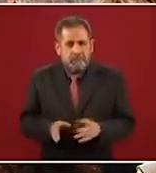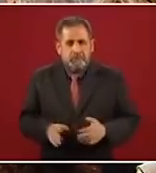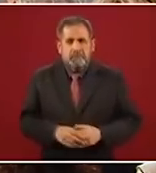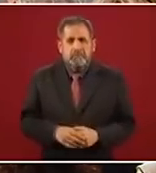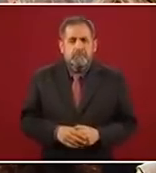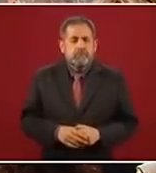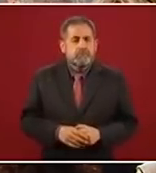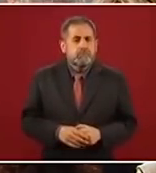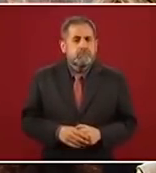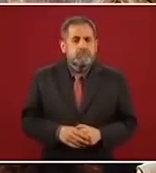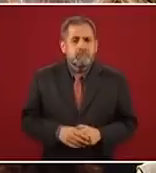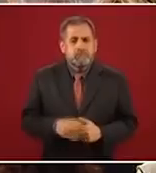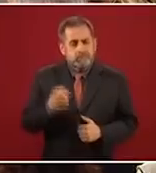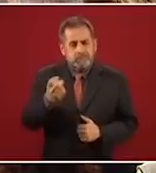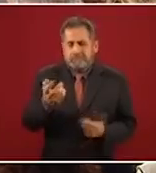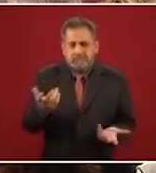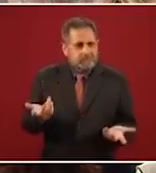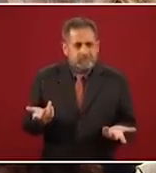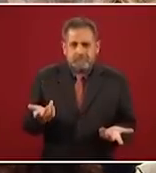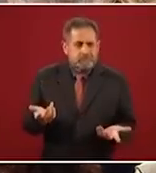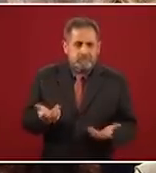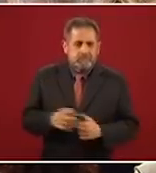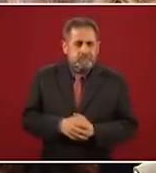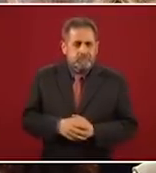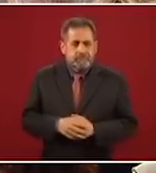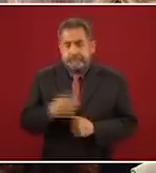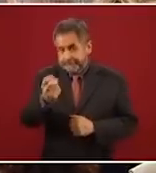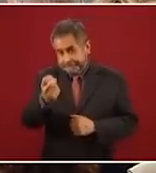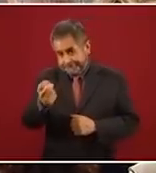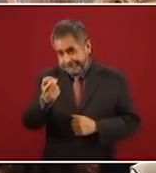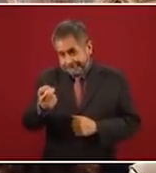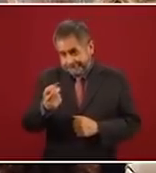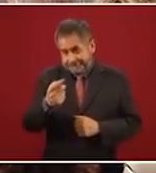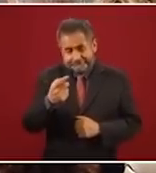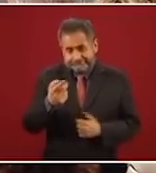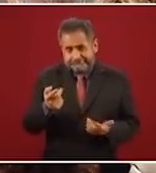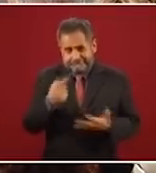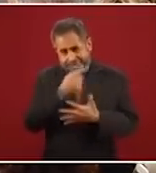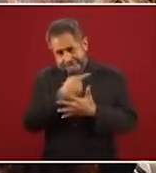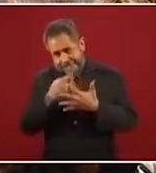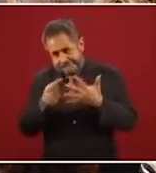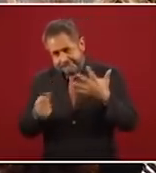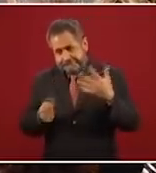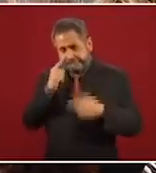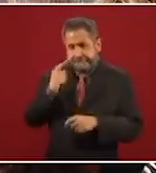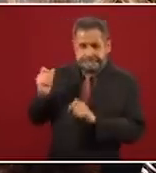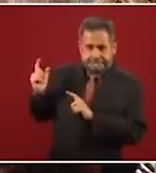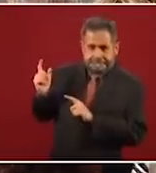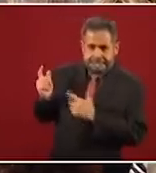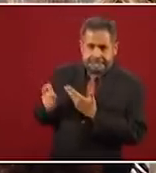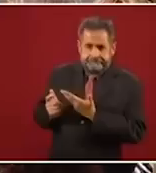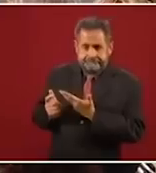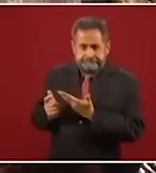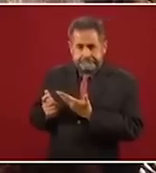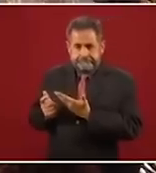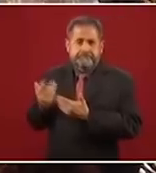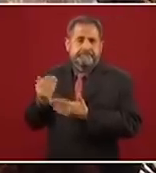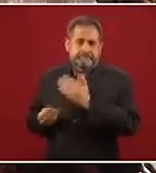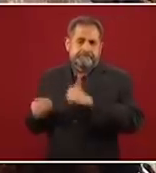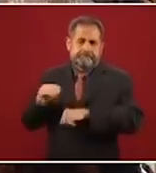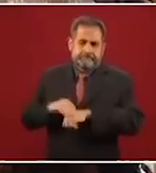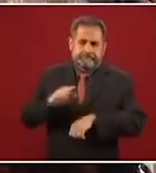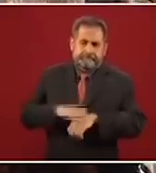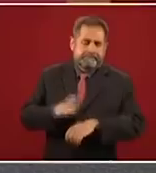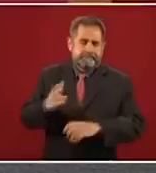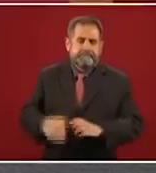sí. Entonces, todo eso es esto y más. Eso es bueno que hay en